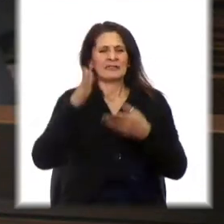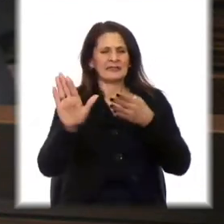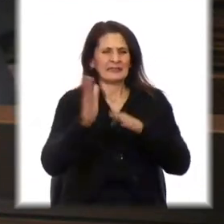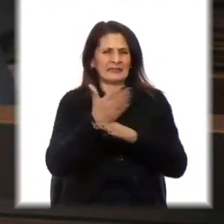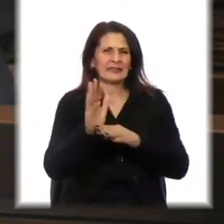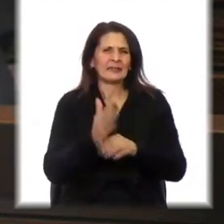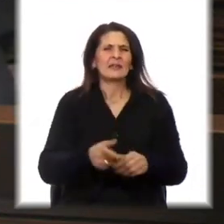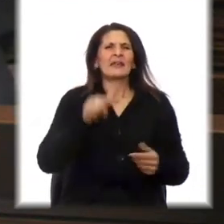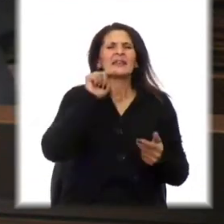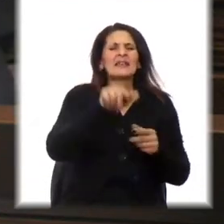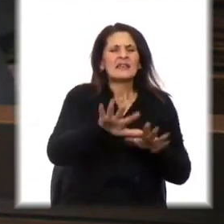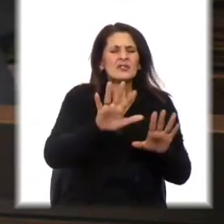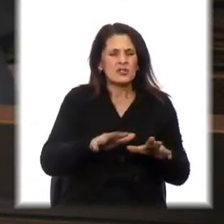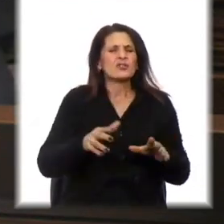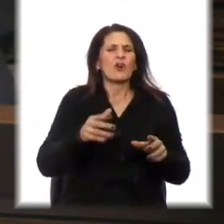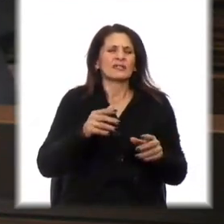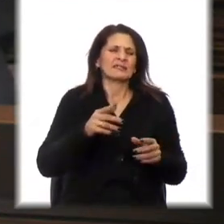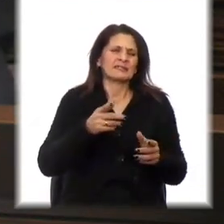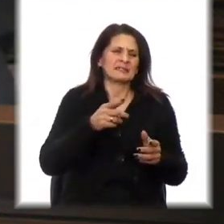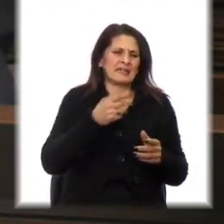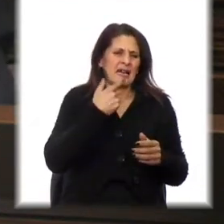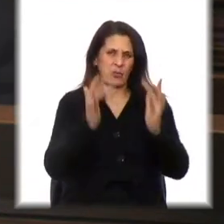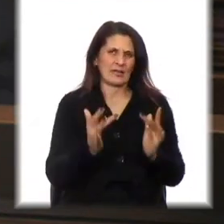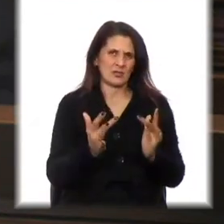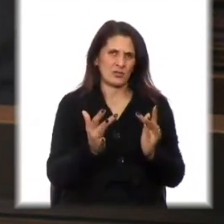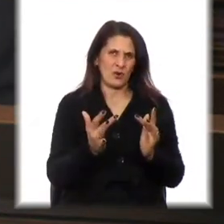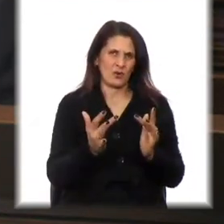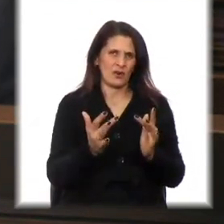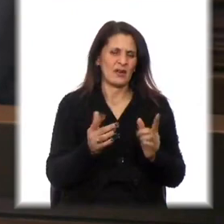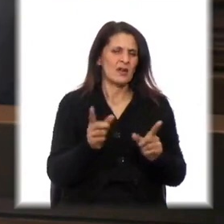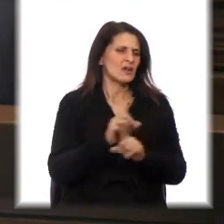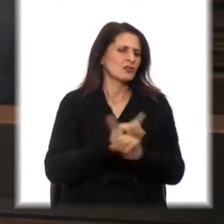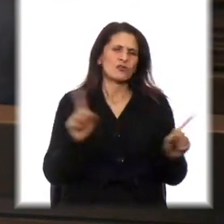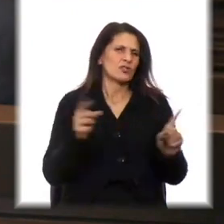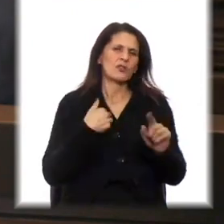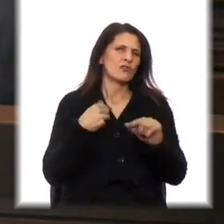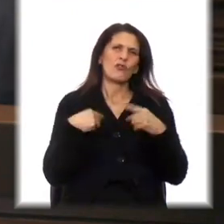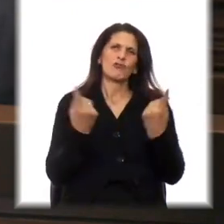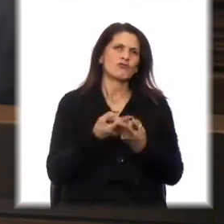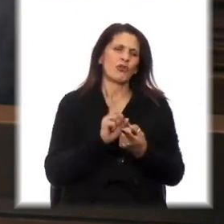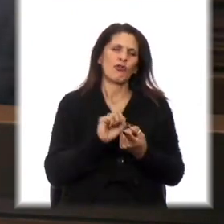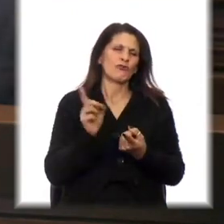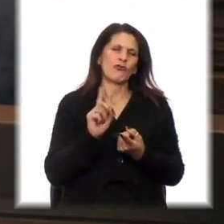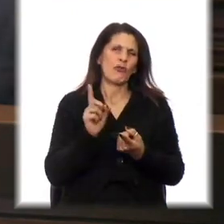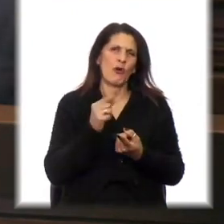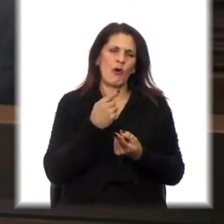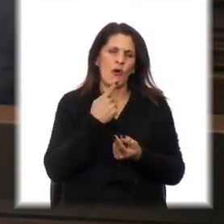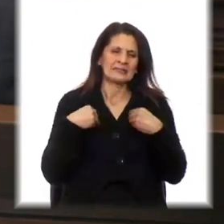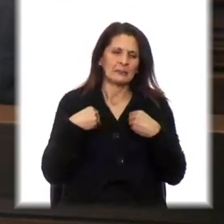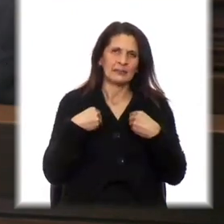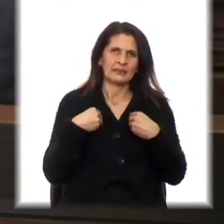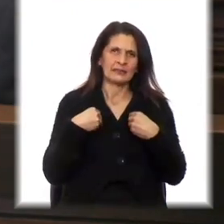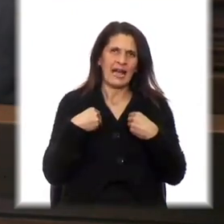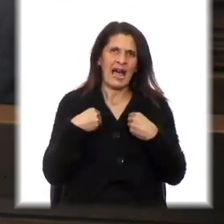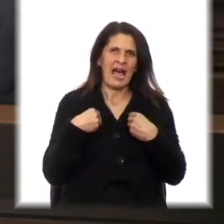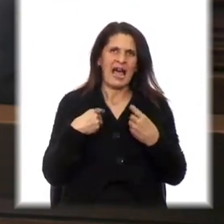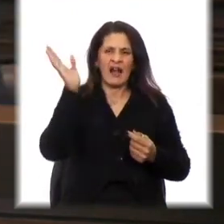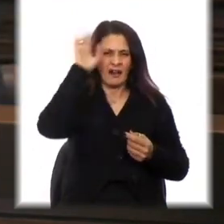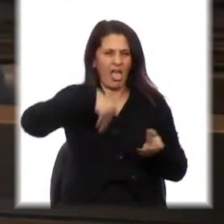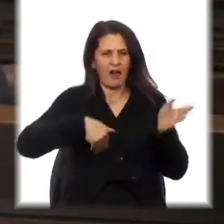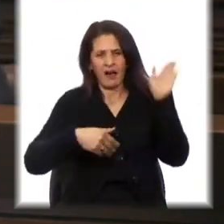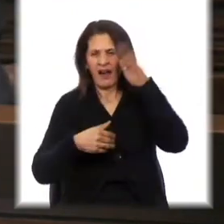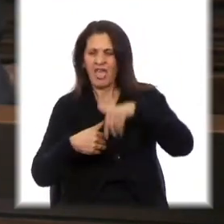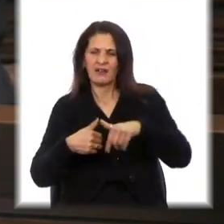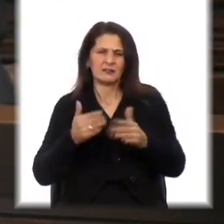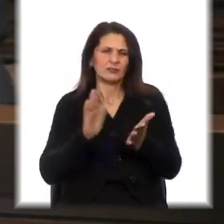eso es deteriorar la educación pública bajo ningún concepto vamos a tolerar de que se tiren al viento